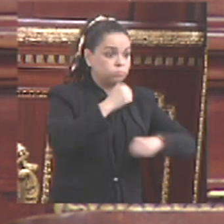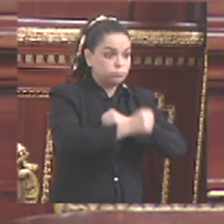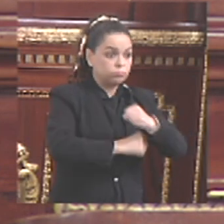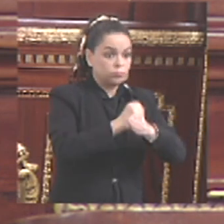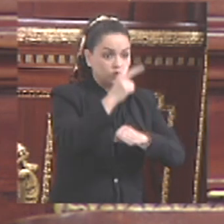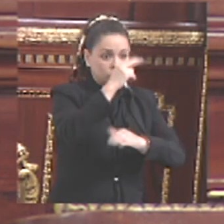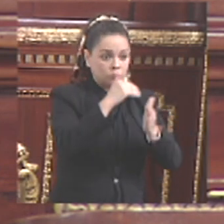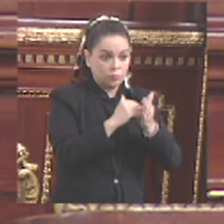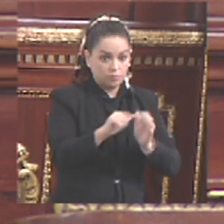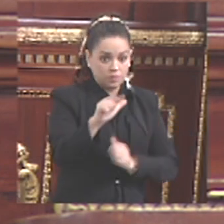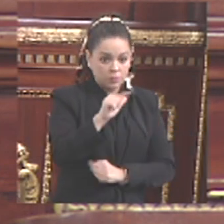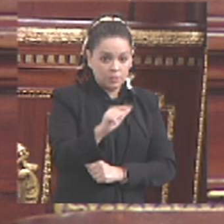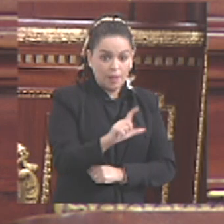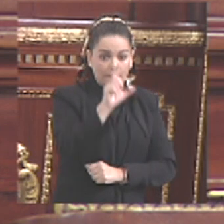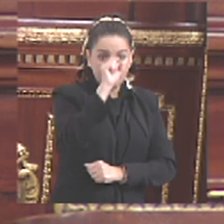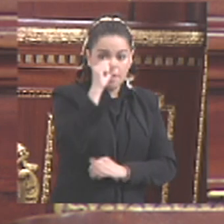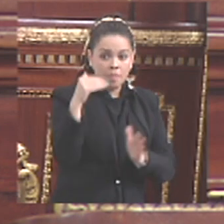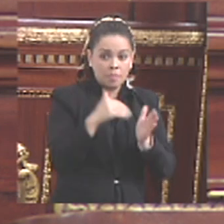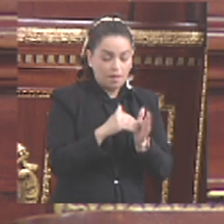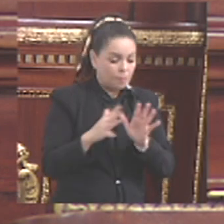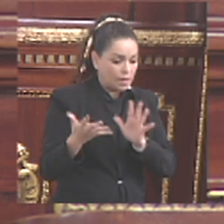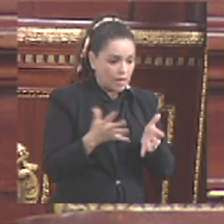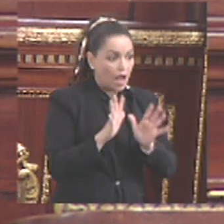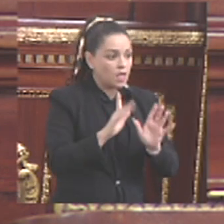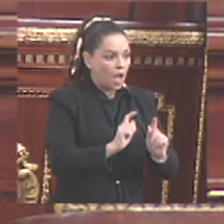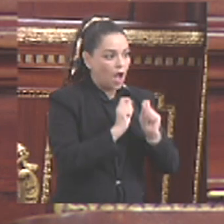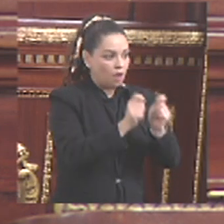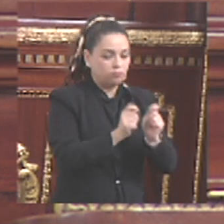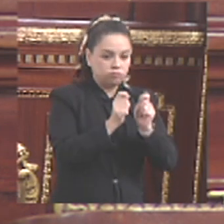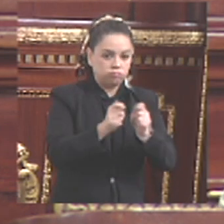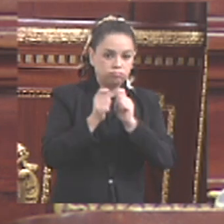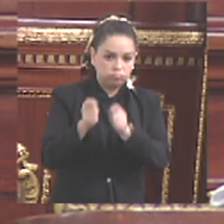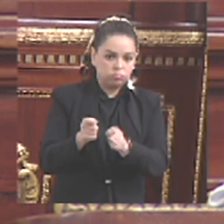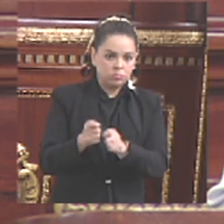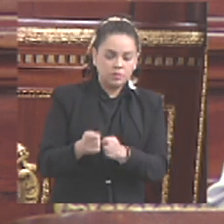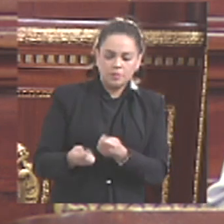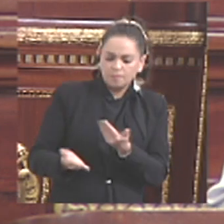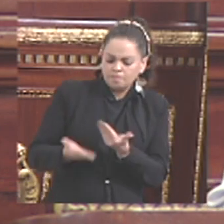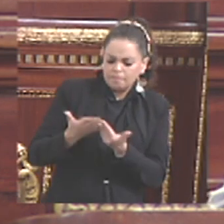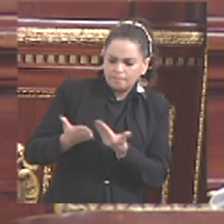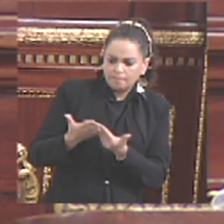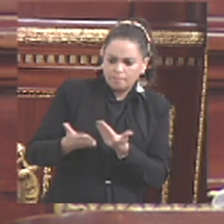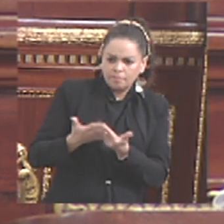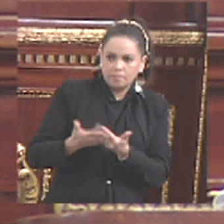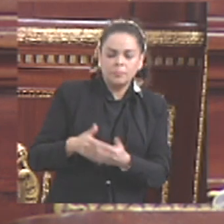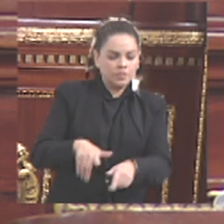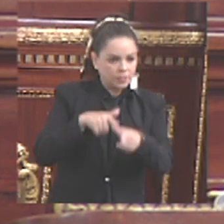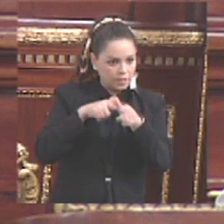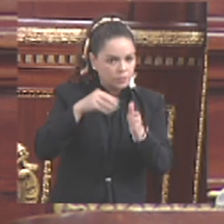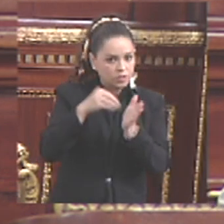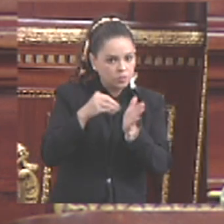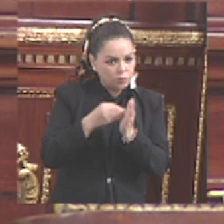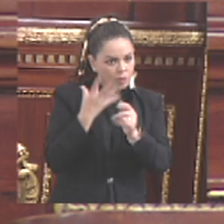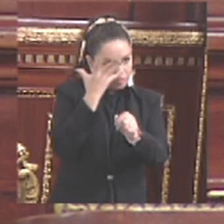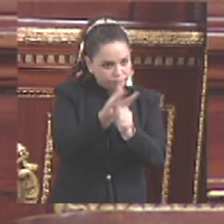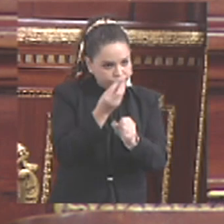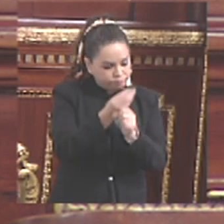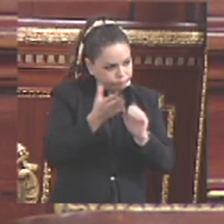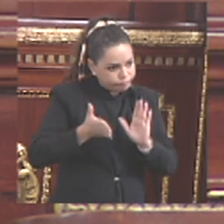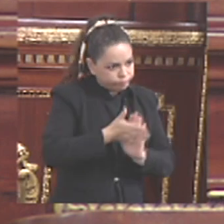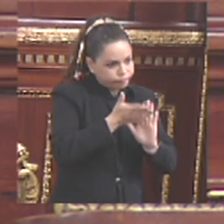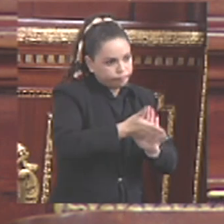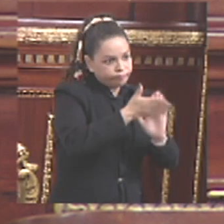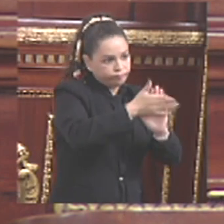sido entregados y una cantidad mínima se encuentra en proceso de reconstrucción.